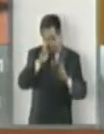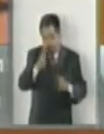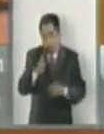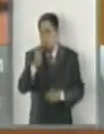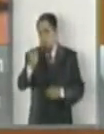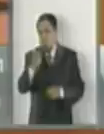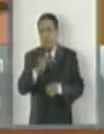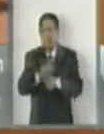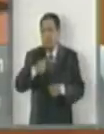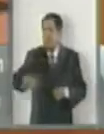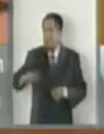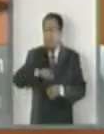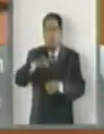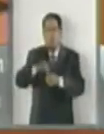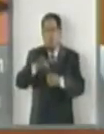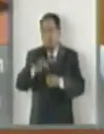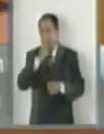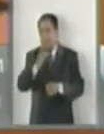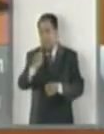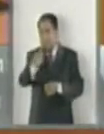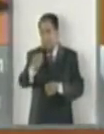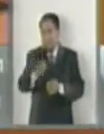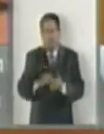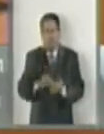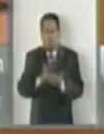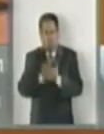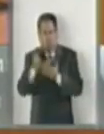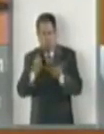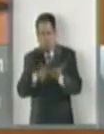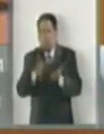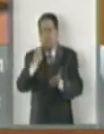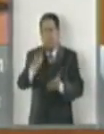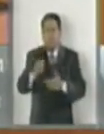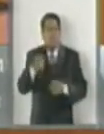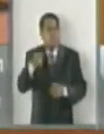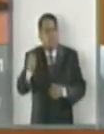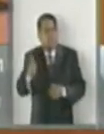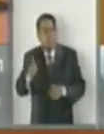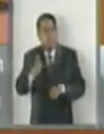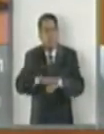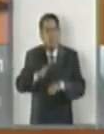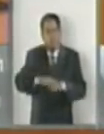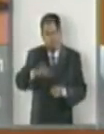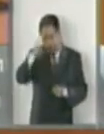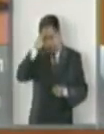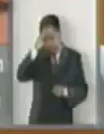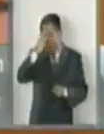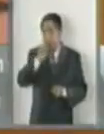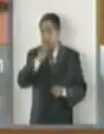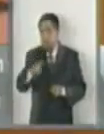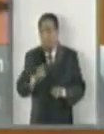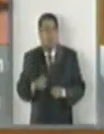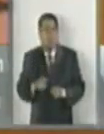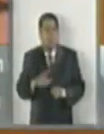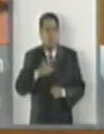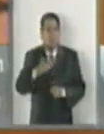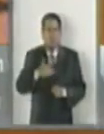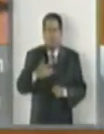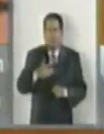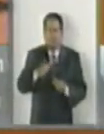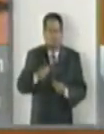favor este proyecto. Sin embargo, me parece que vale la pena también